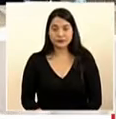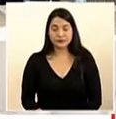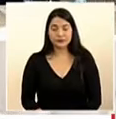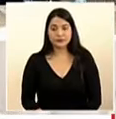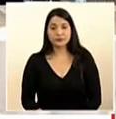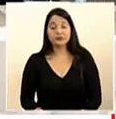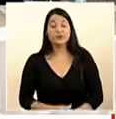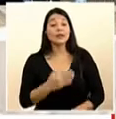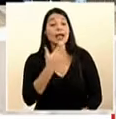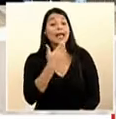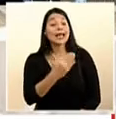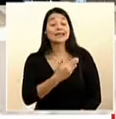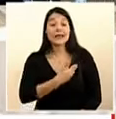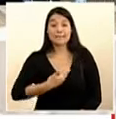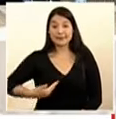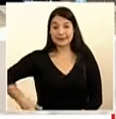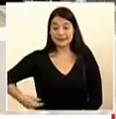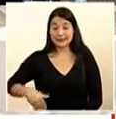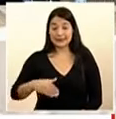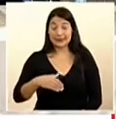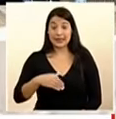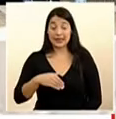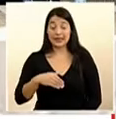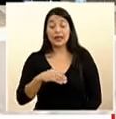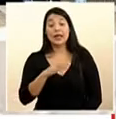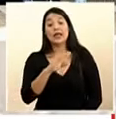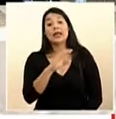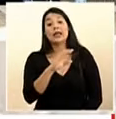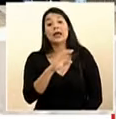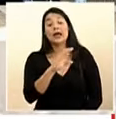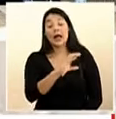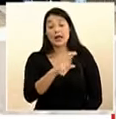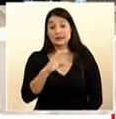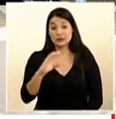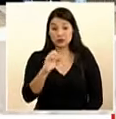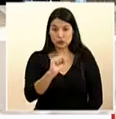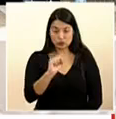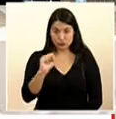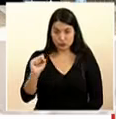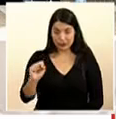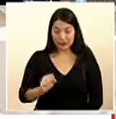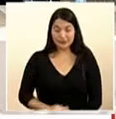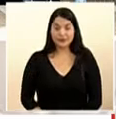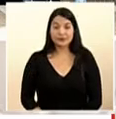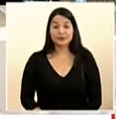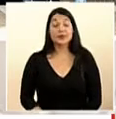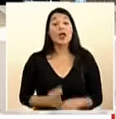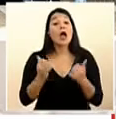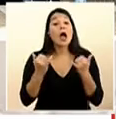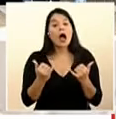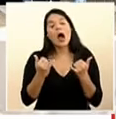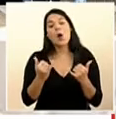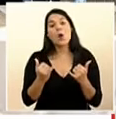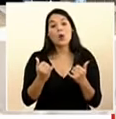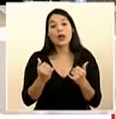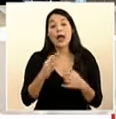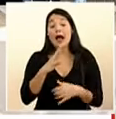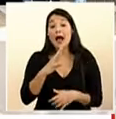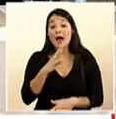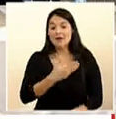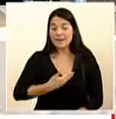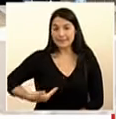muchas gracias al señor presidente del perdón del de la caja costarricense del seguro social de inmediato vamos a escuchar al